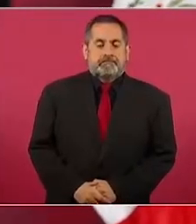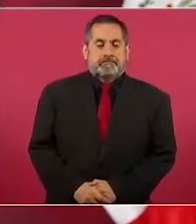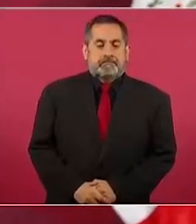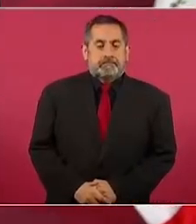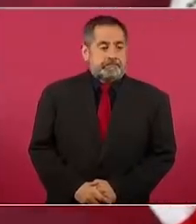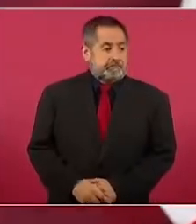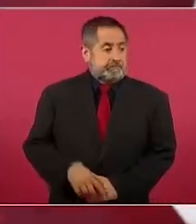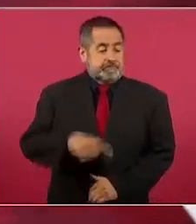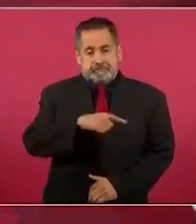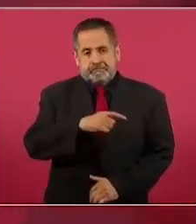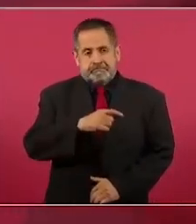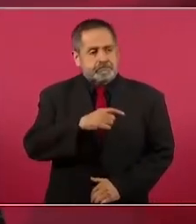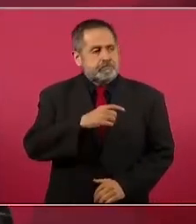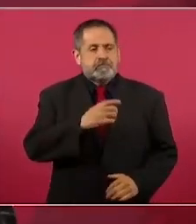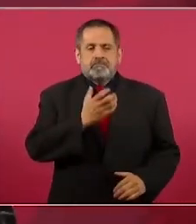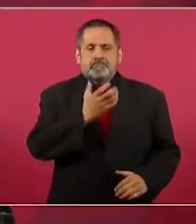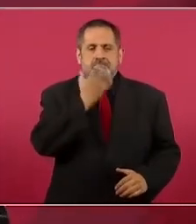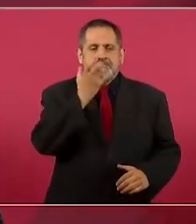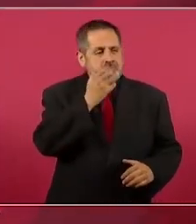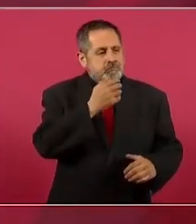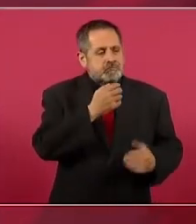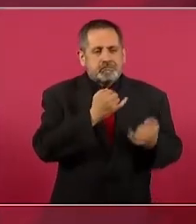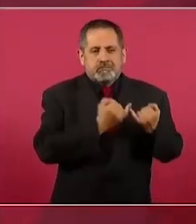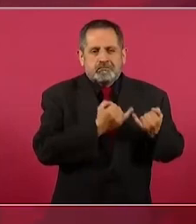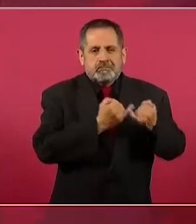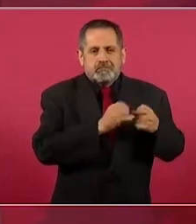el conservadurismo.